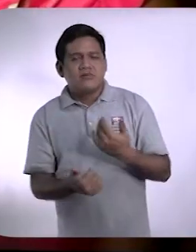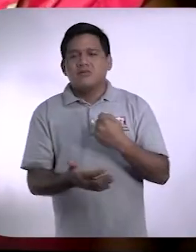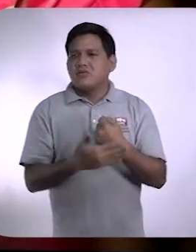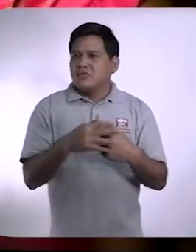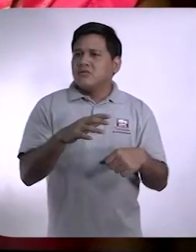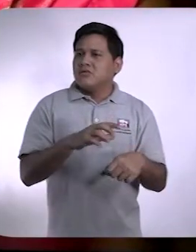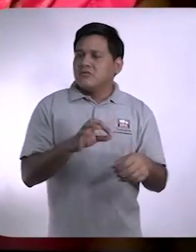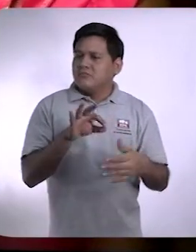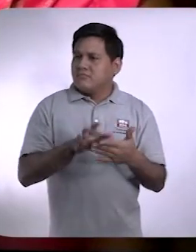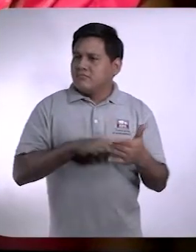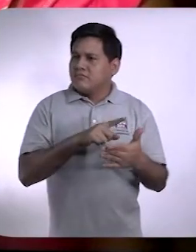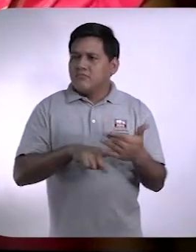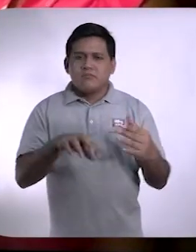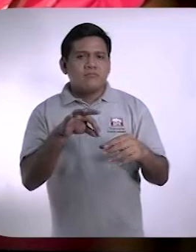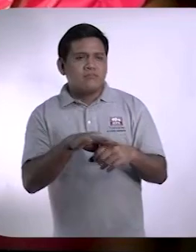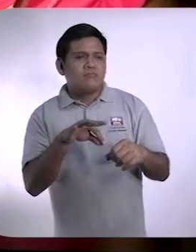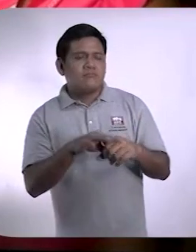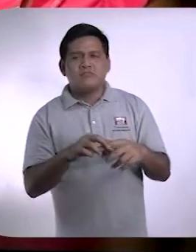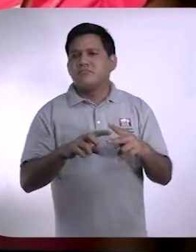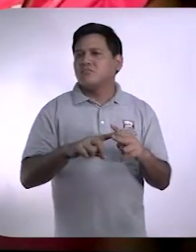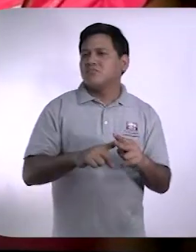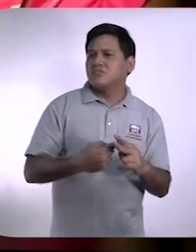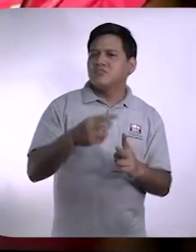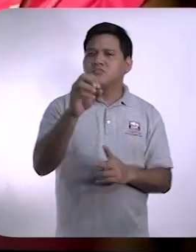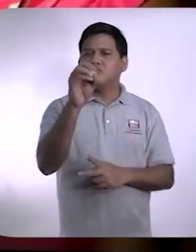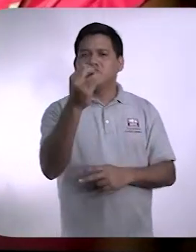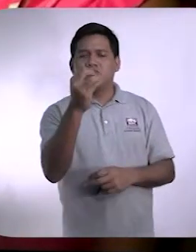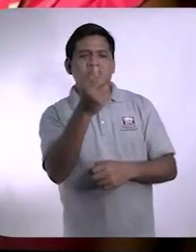proceso inició en octubre del